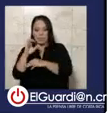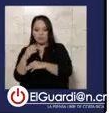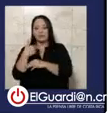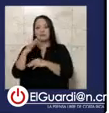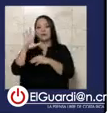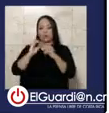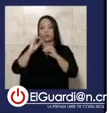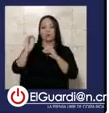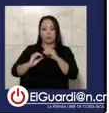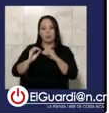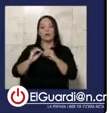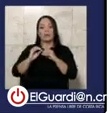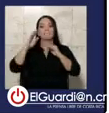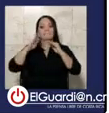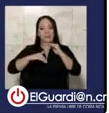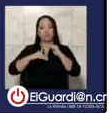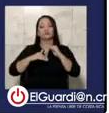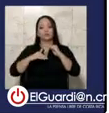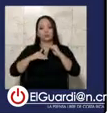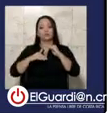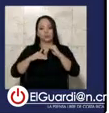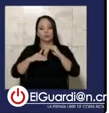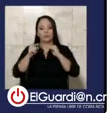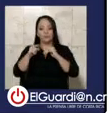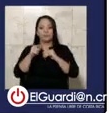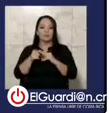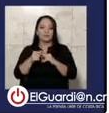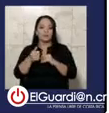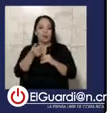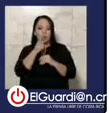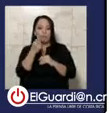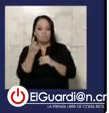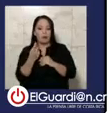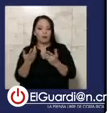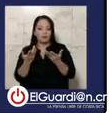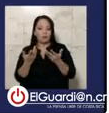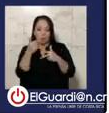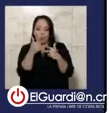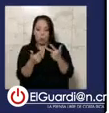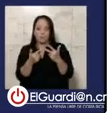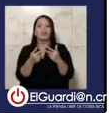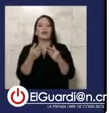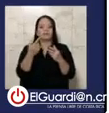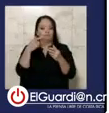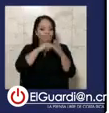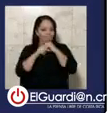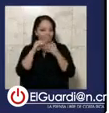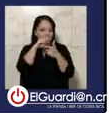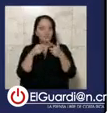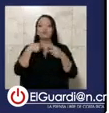un 50% menos también en el tema de déficit hídrico, hemos tomado la decisión